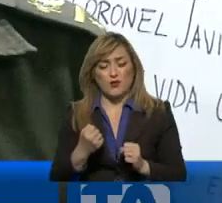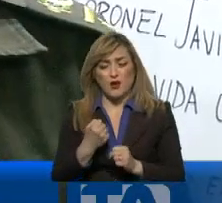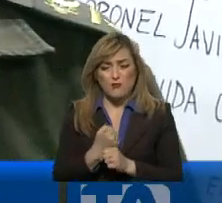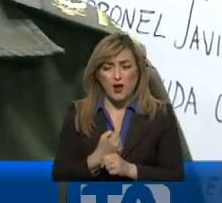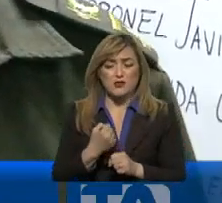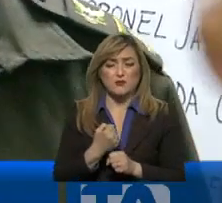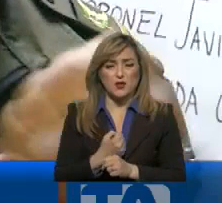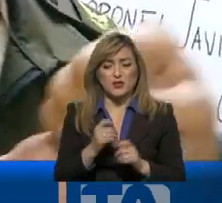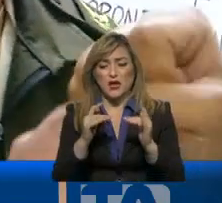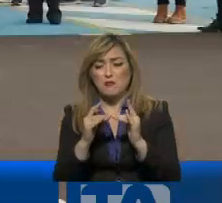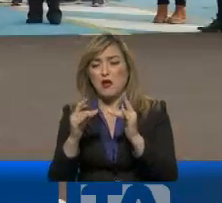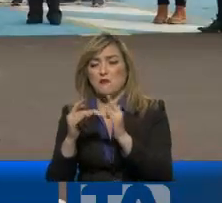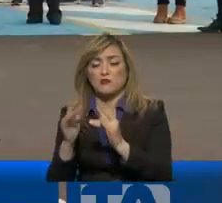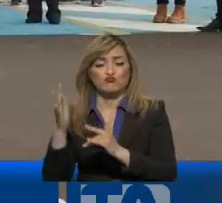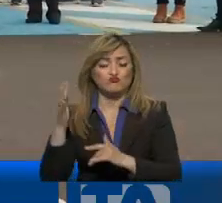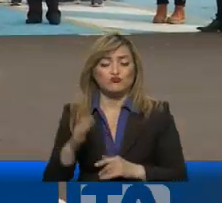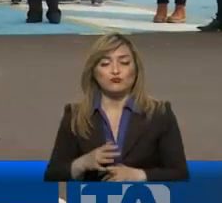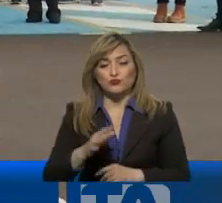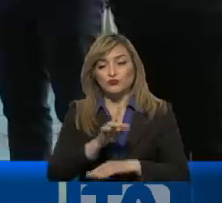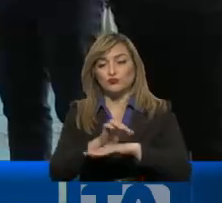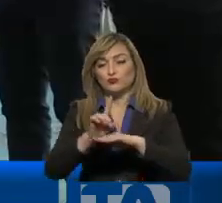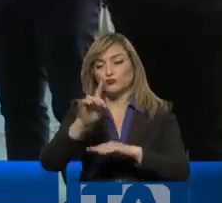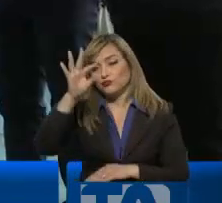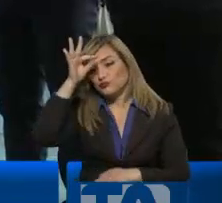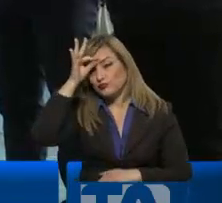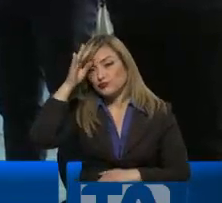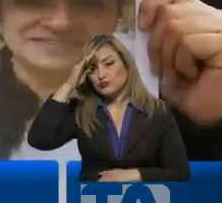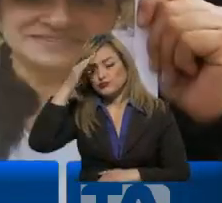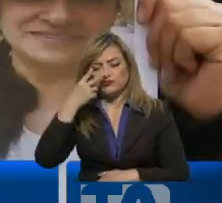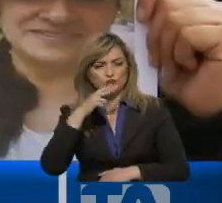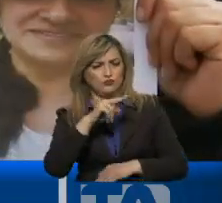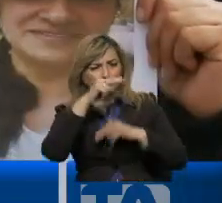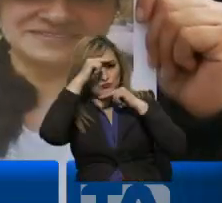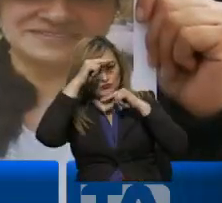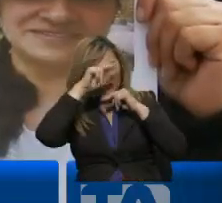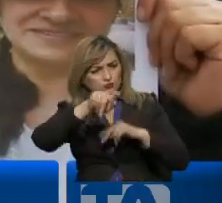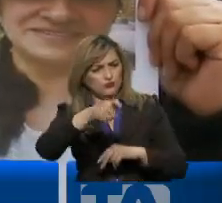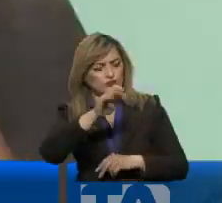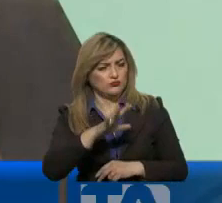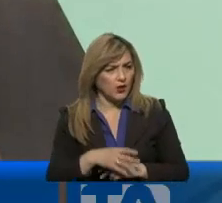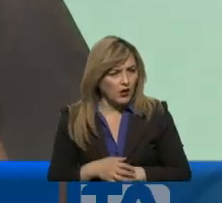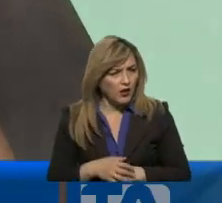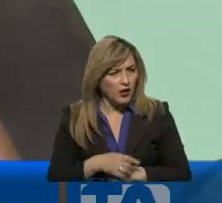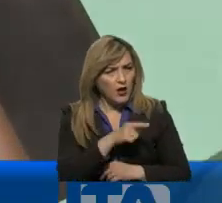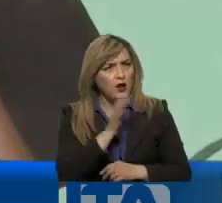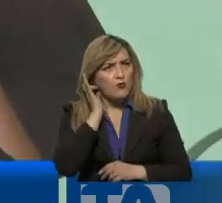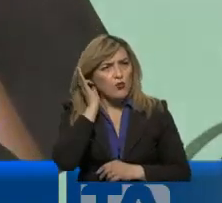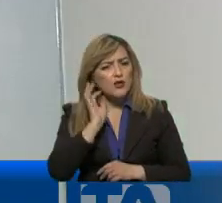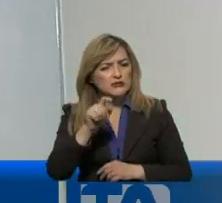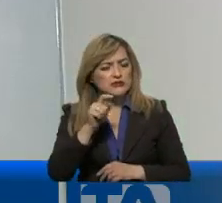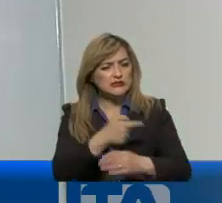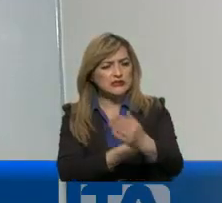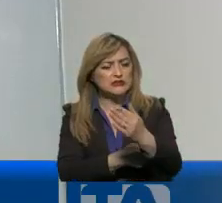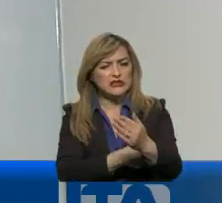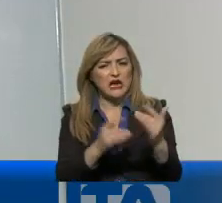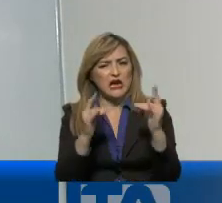director del Hospital de la Policía quien, después de conocer la historia de Mónica Ordóñez en este medio de comunicación, solicitó habilitar una